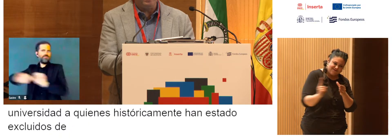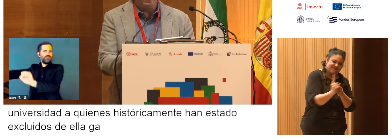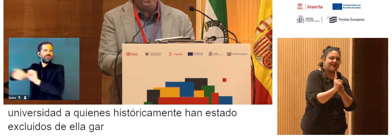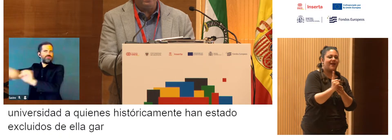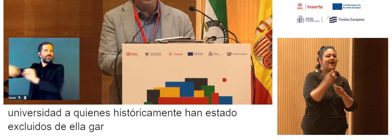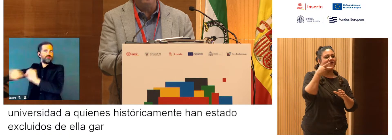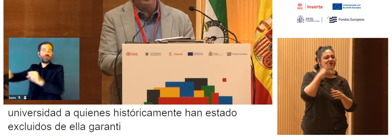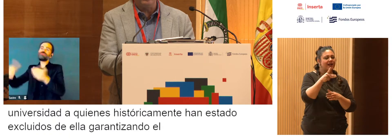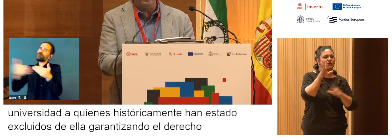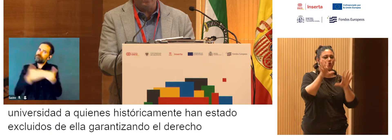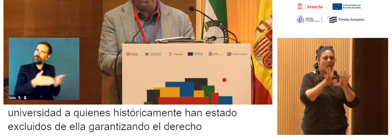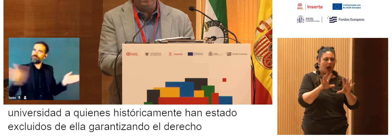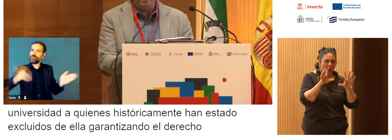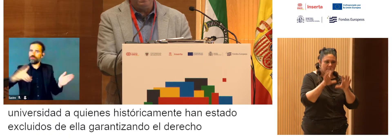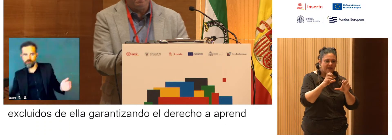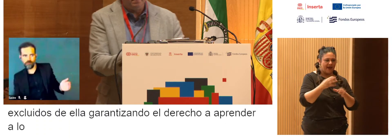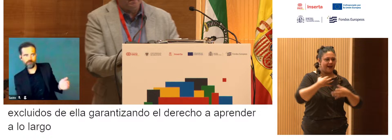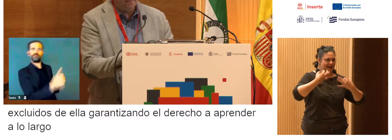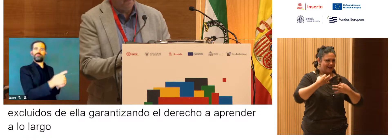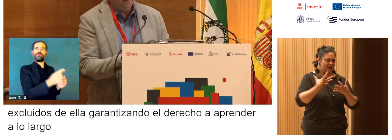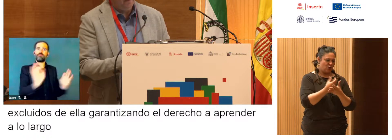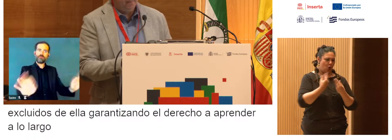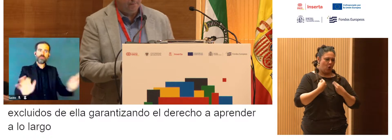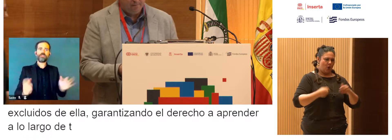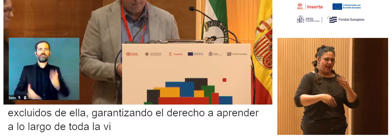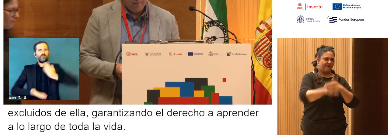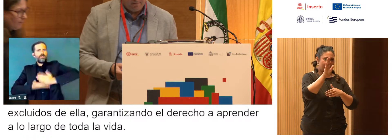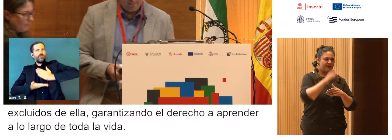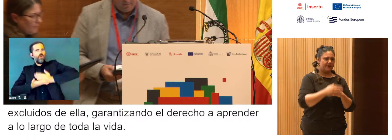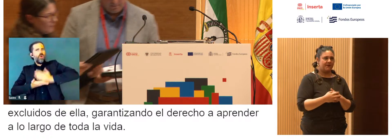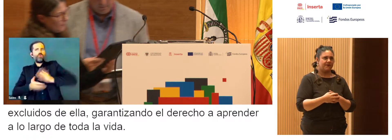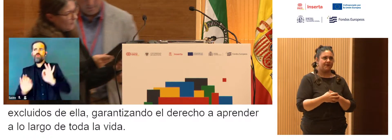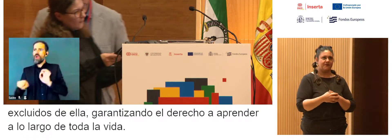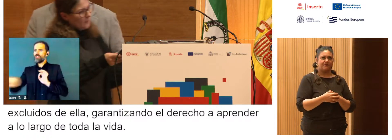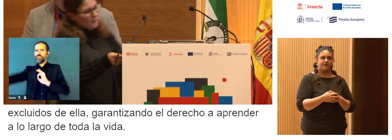derecho a aprender a lo largo de toda la vida.